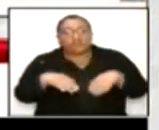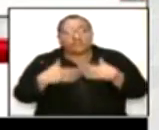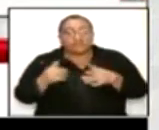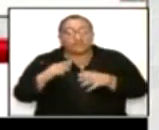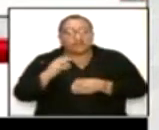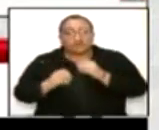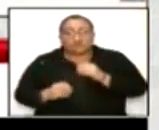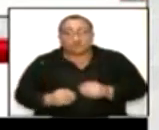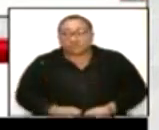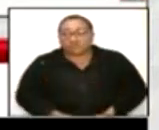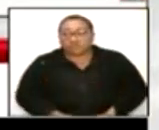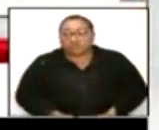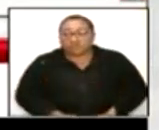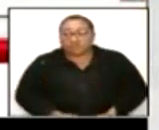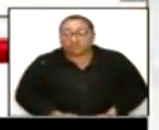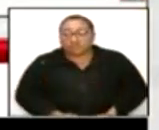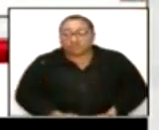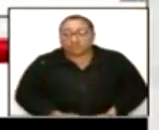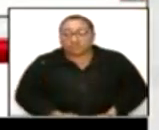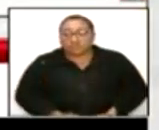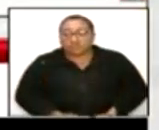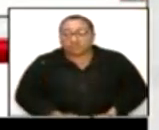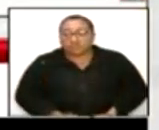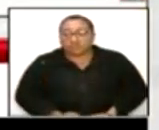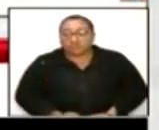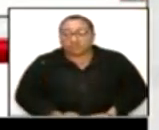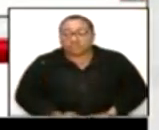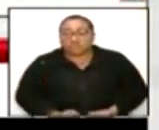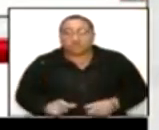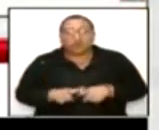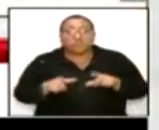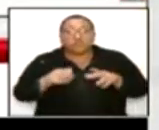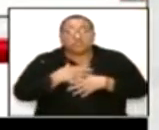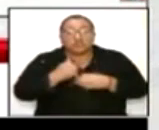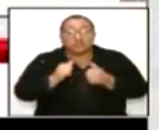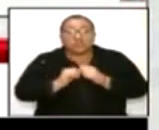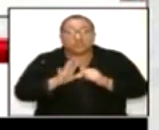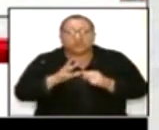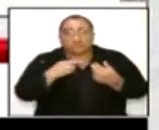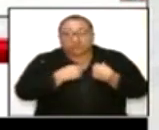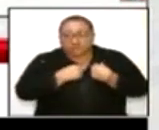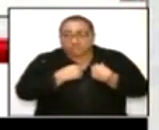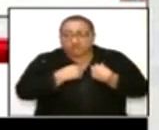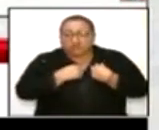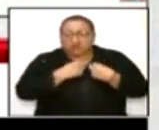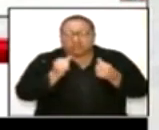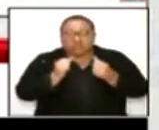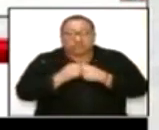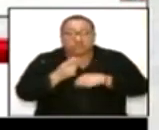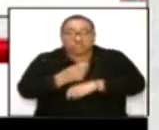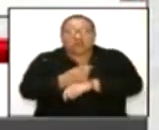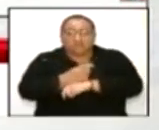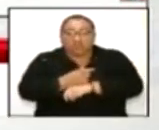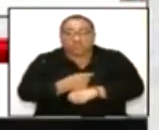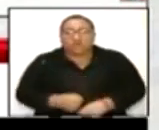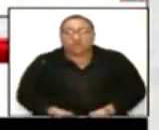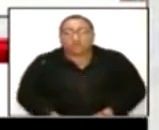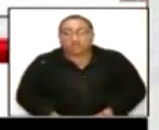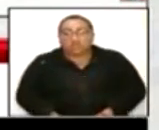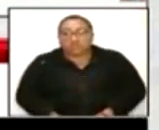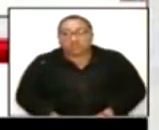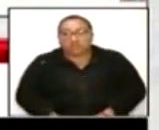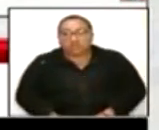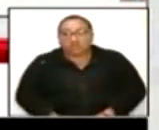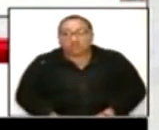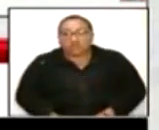pueden ser resueltos por la Dirección General del Establecimiento de Salud bajo responsabilidad y con inmediatez. En